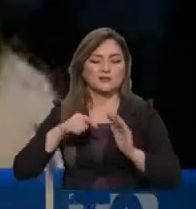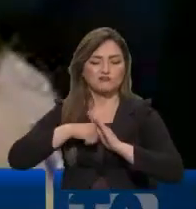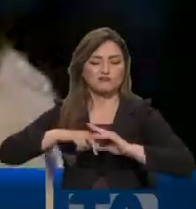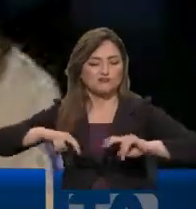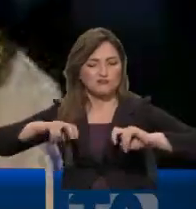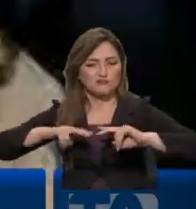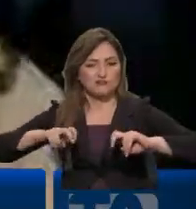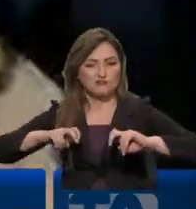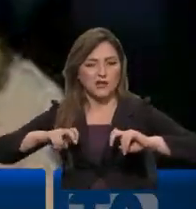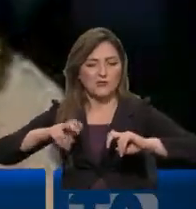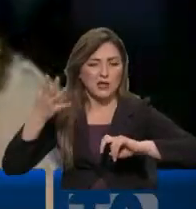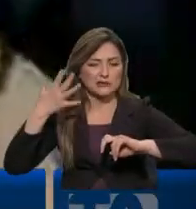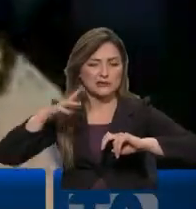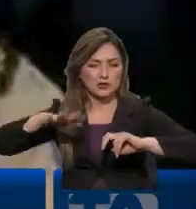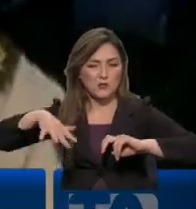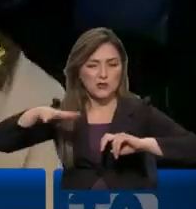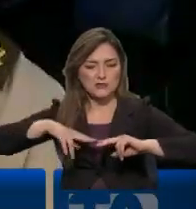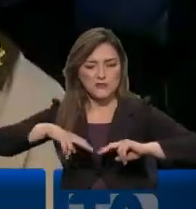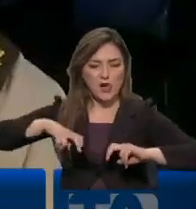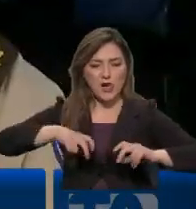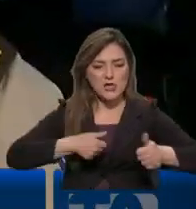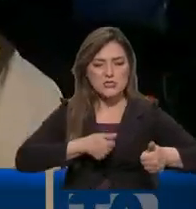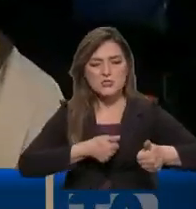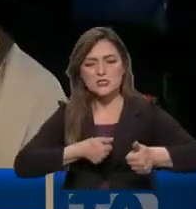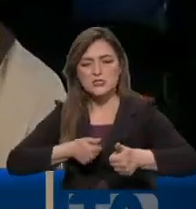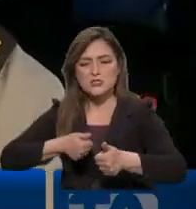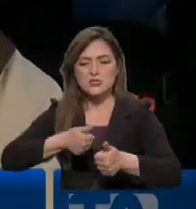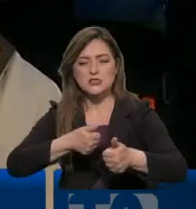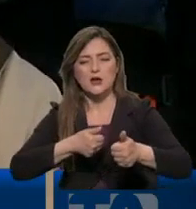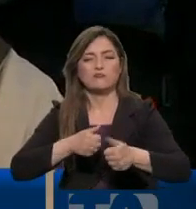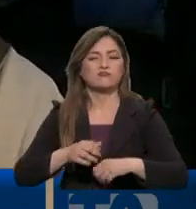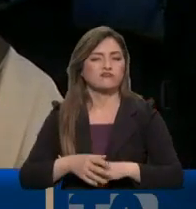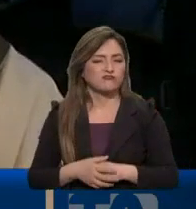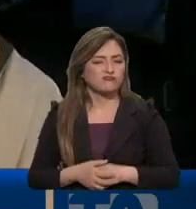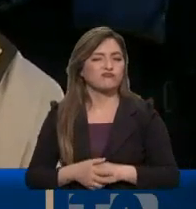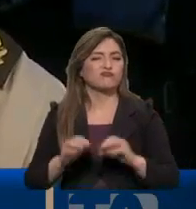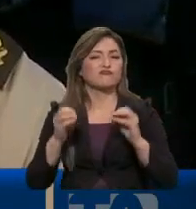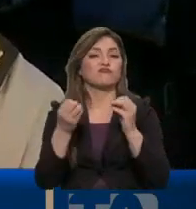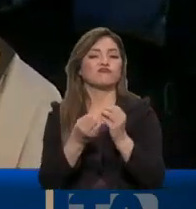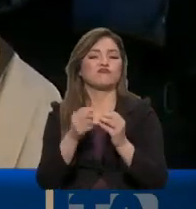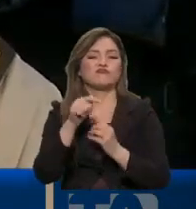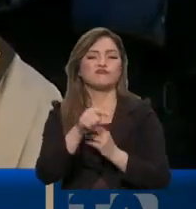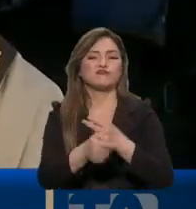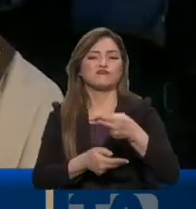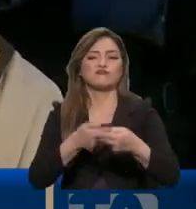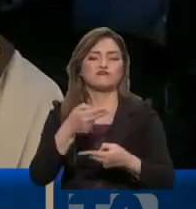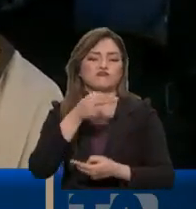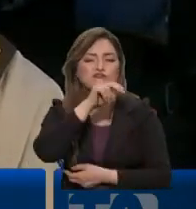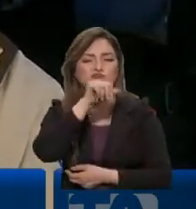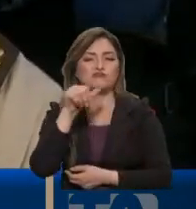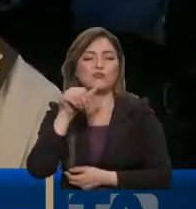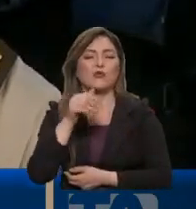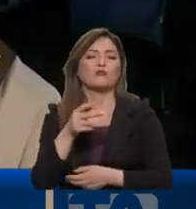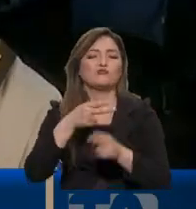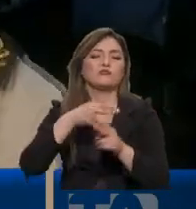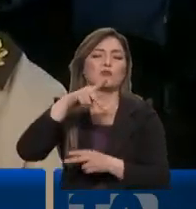investigación iniciadas hace 5 meses atrás, se consiguió identificar una organización presunta de narcotraficantes que a través